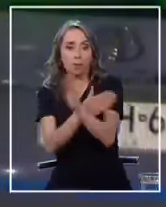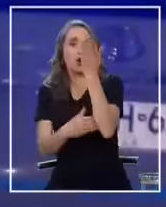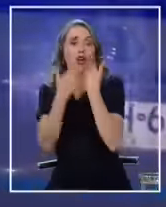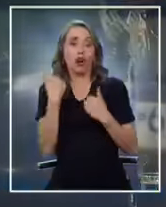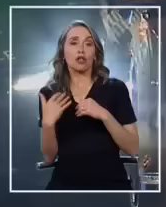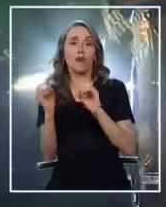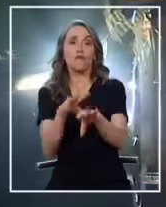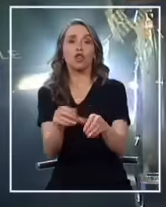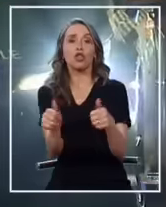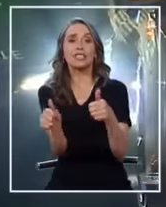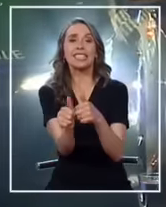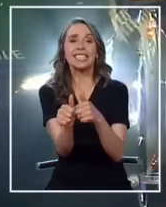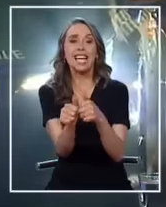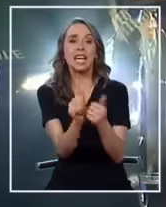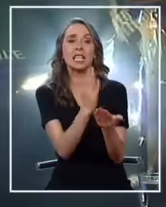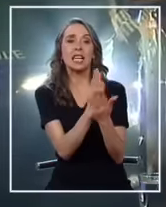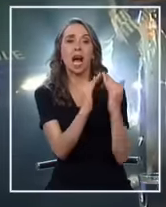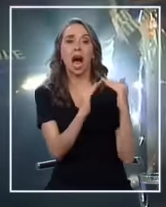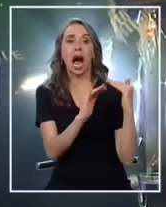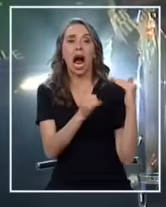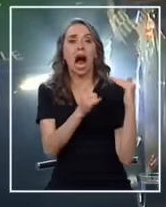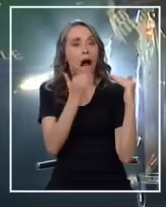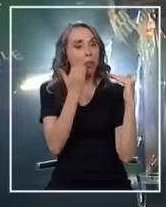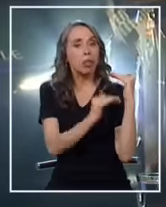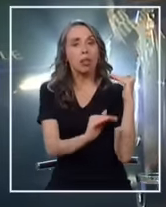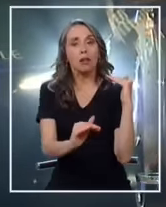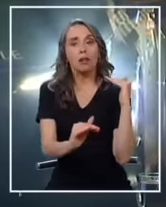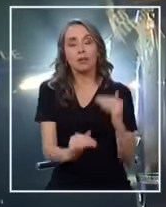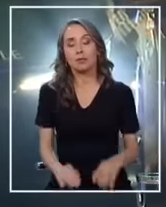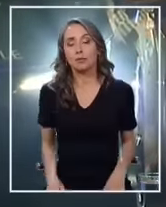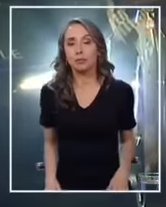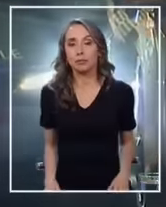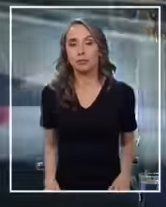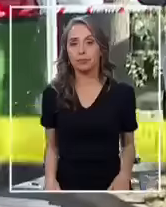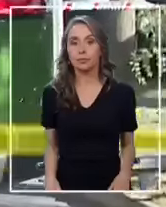a metros de un jardín infantil.